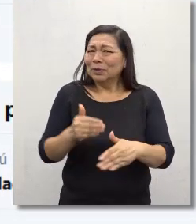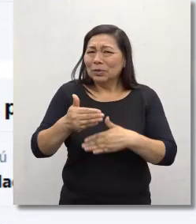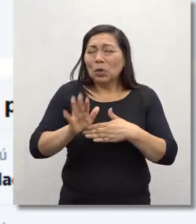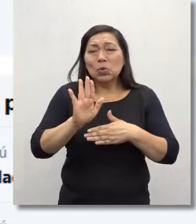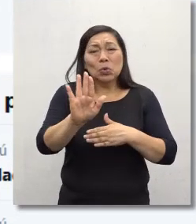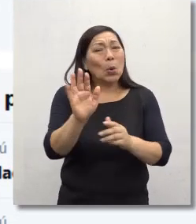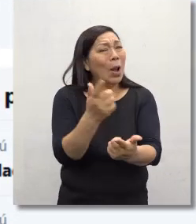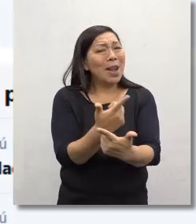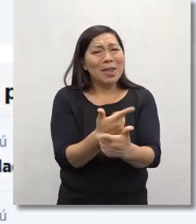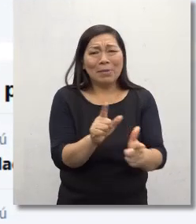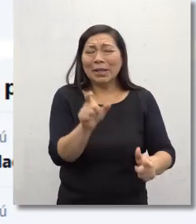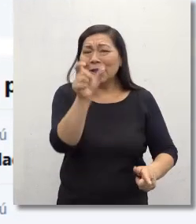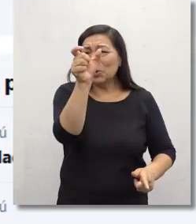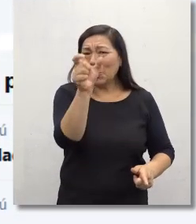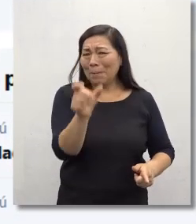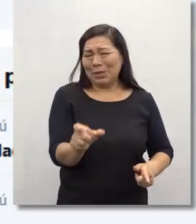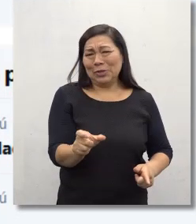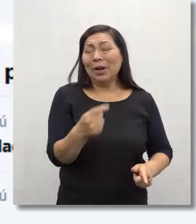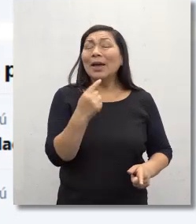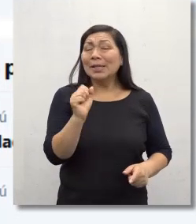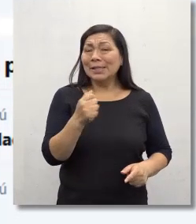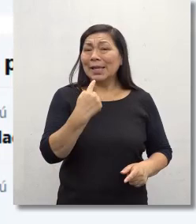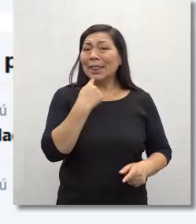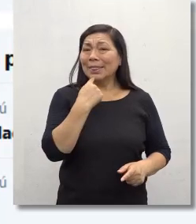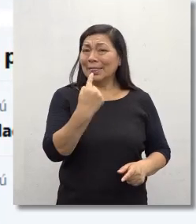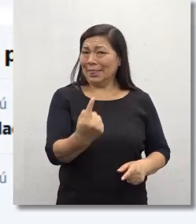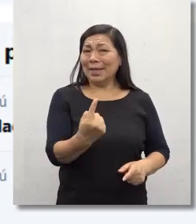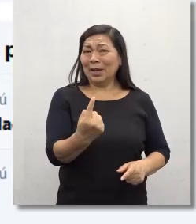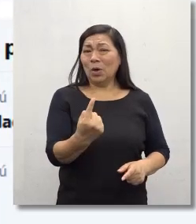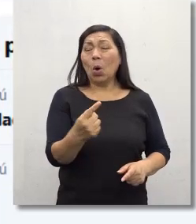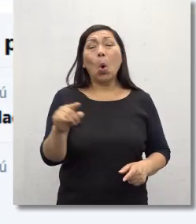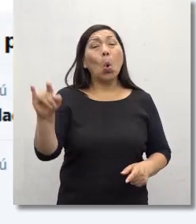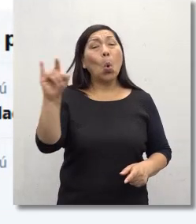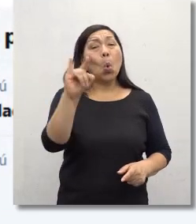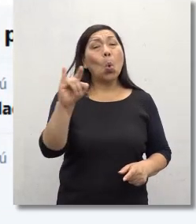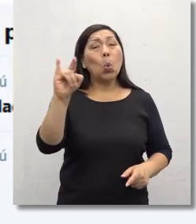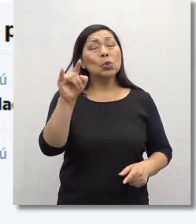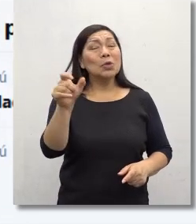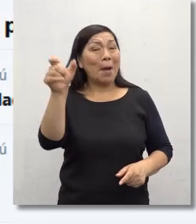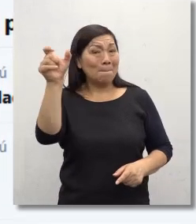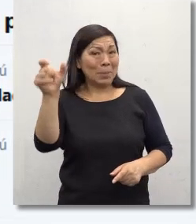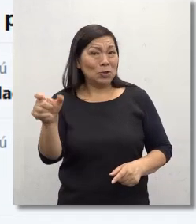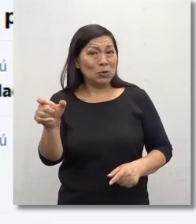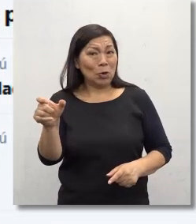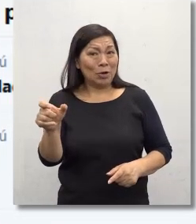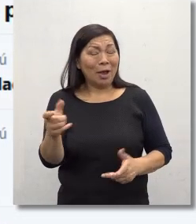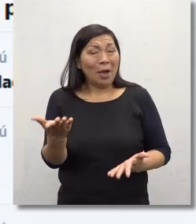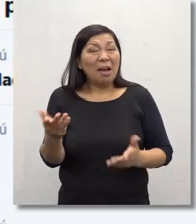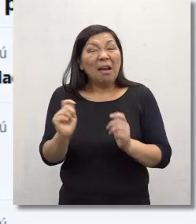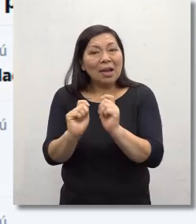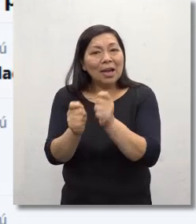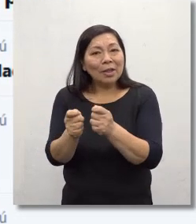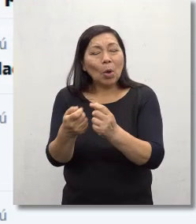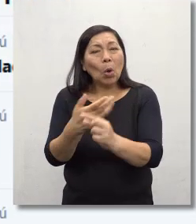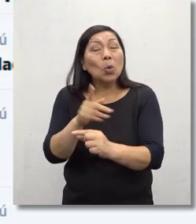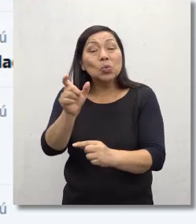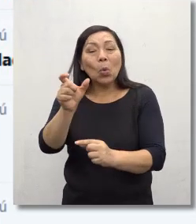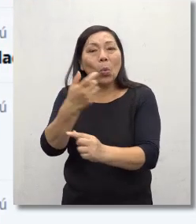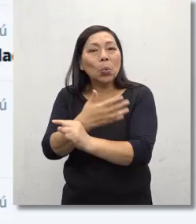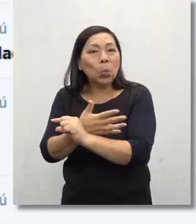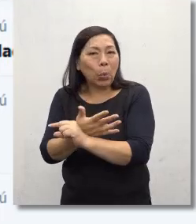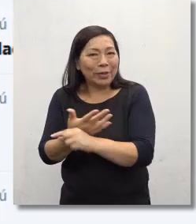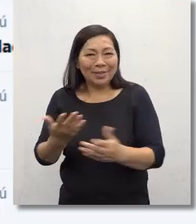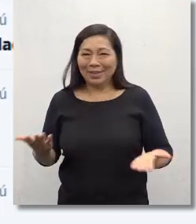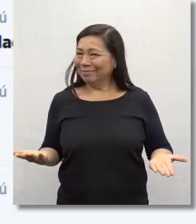vulnera su libertad personal. Asimismo, señala que el uso que un funcionario público le dé a su cuenta personal